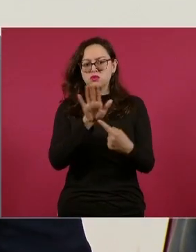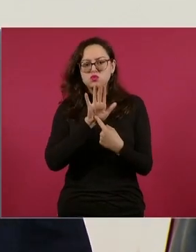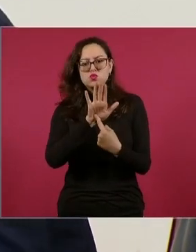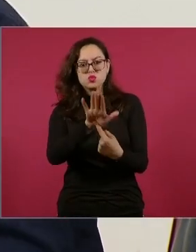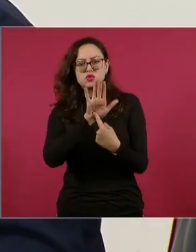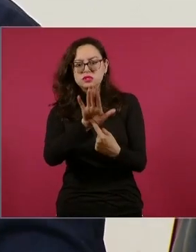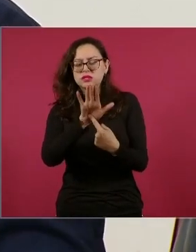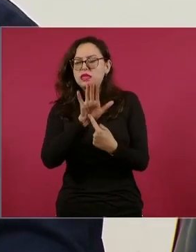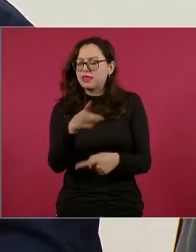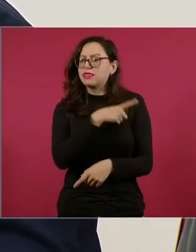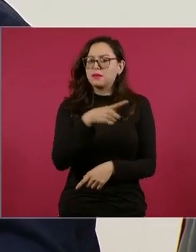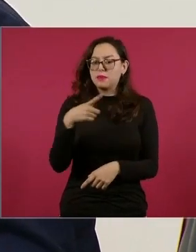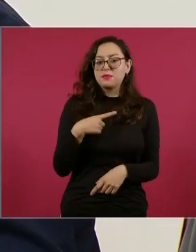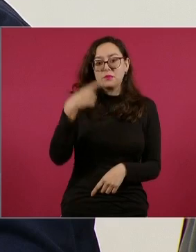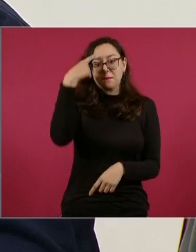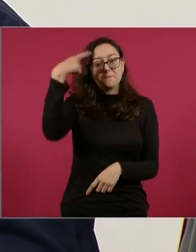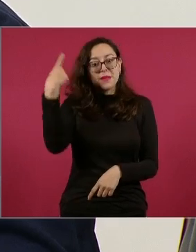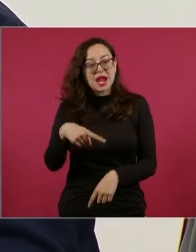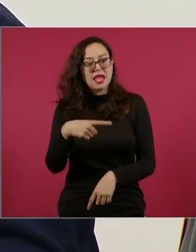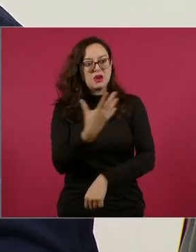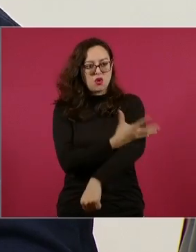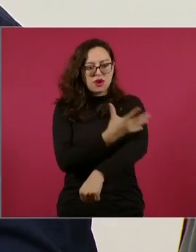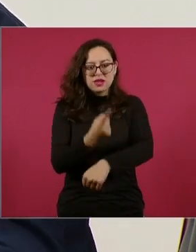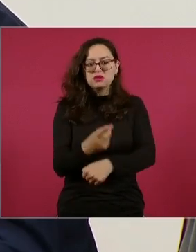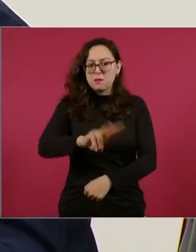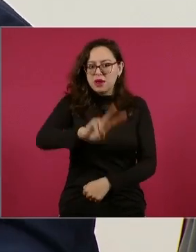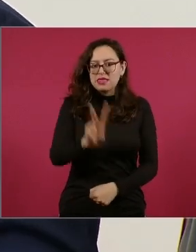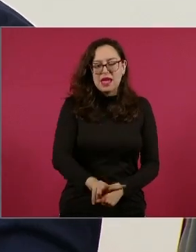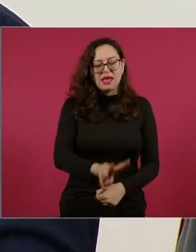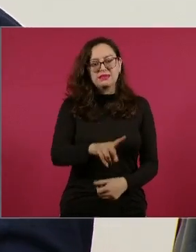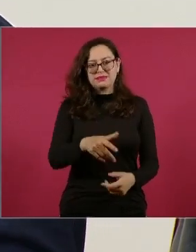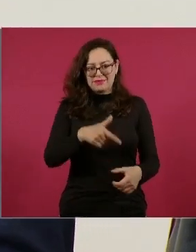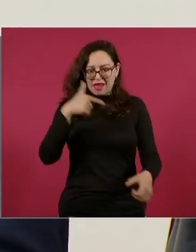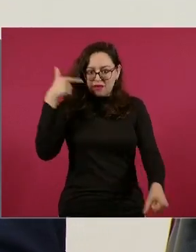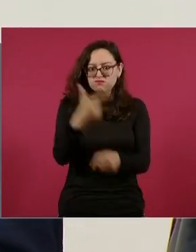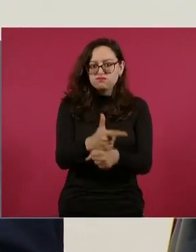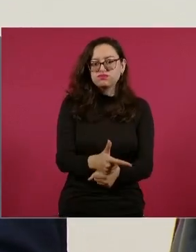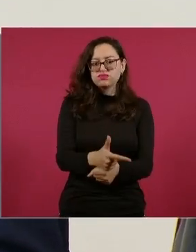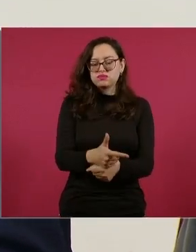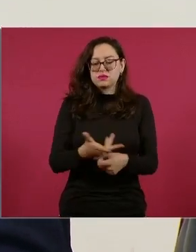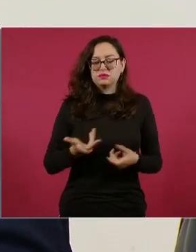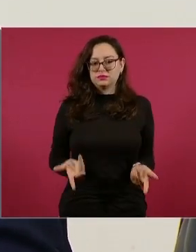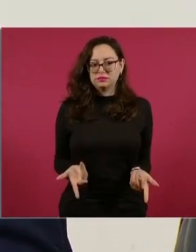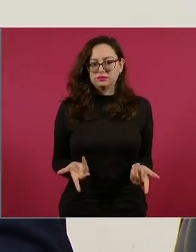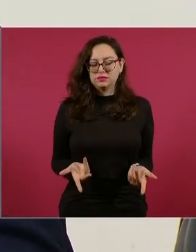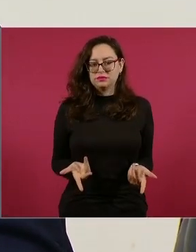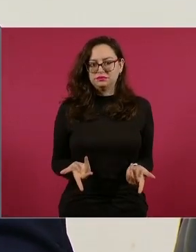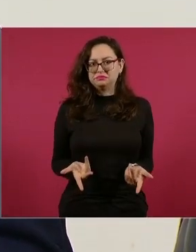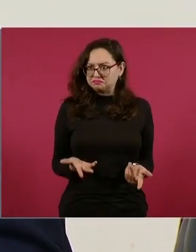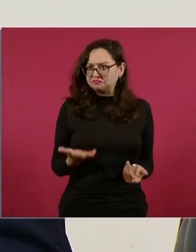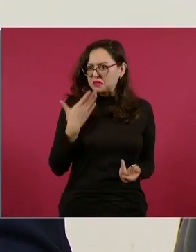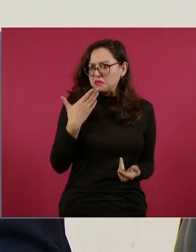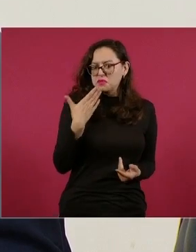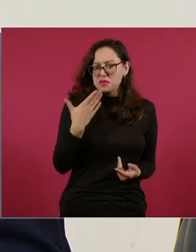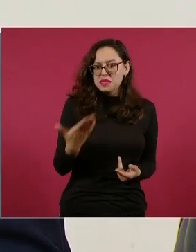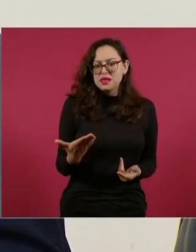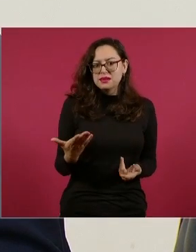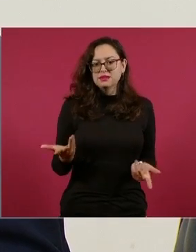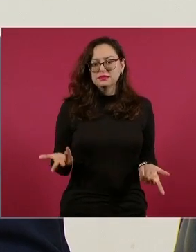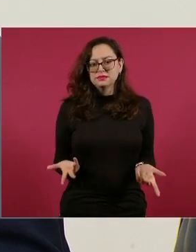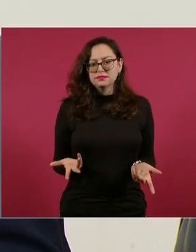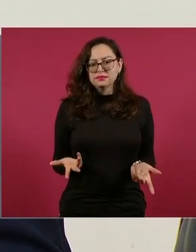y poner por delante la verdad. Yo conozco, ya lo he dicho, a